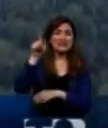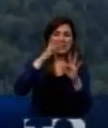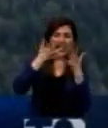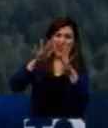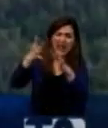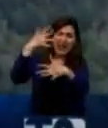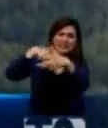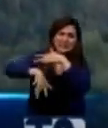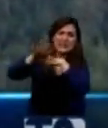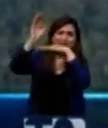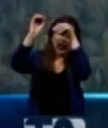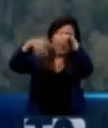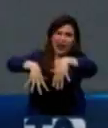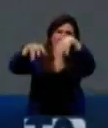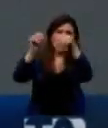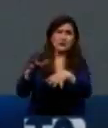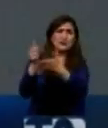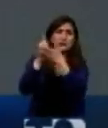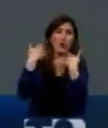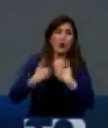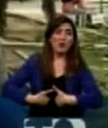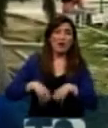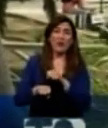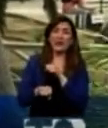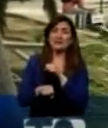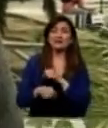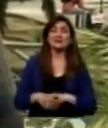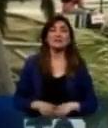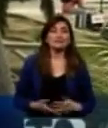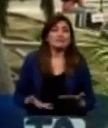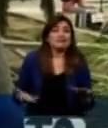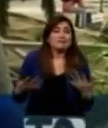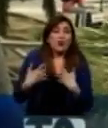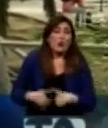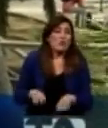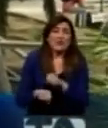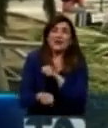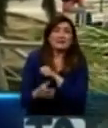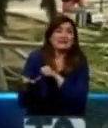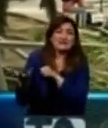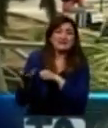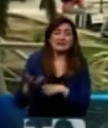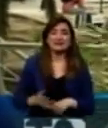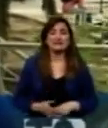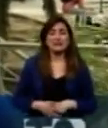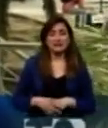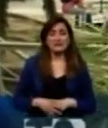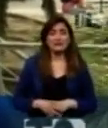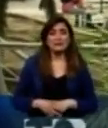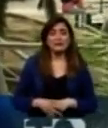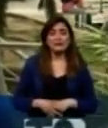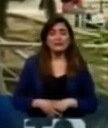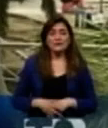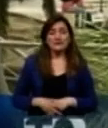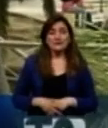selva no contribuyen al mantenimiento de los cuerpos. Contribuye para la descomposición de los cadáveres. Y